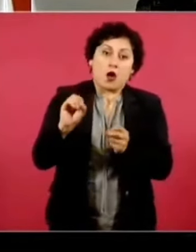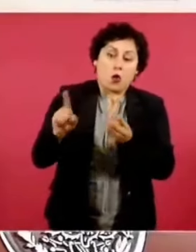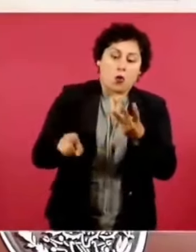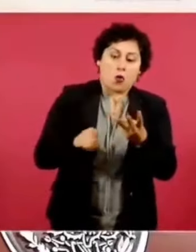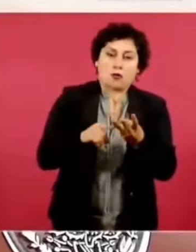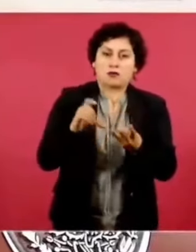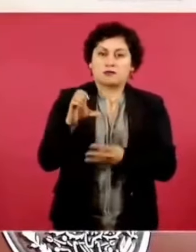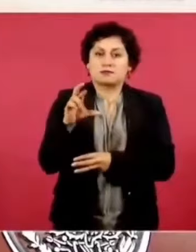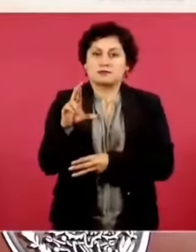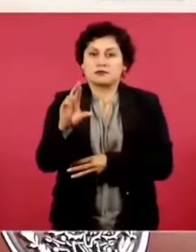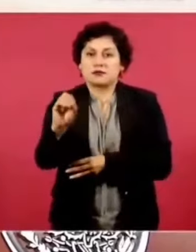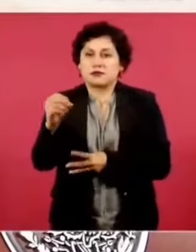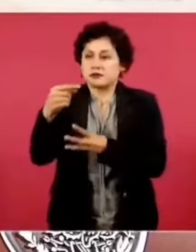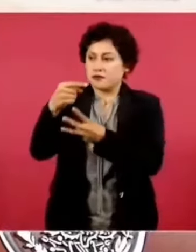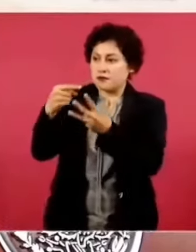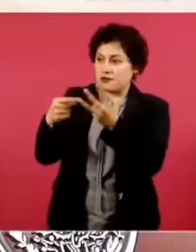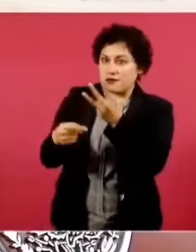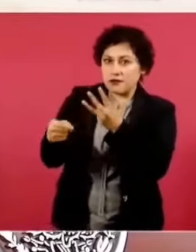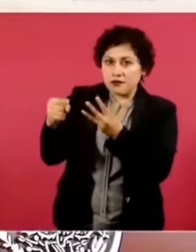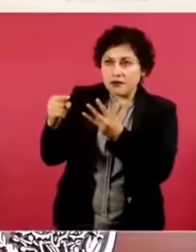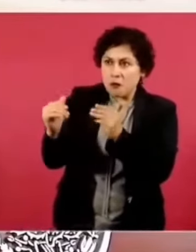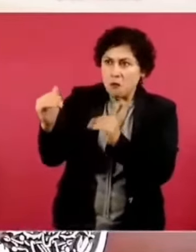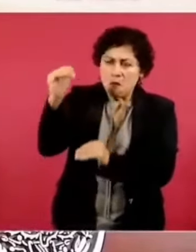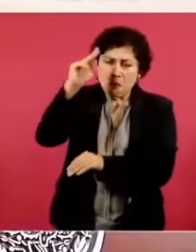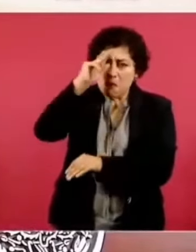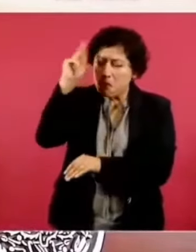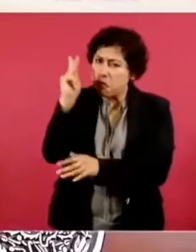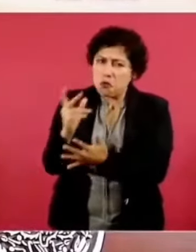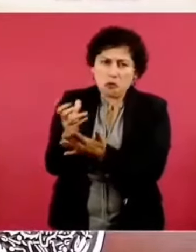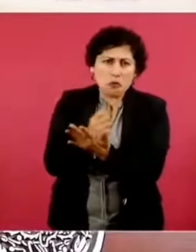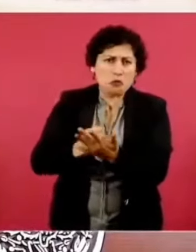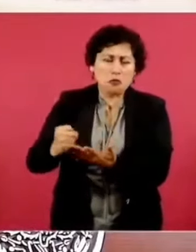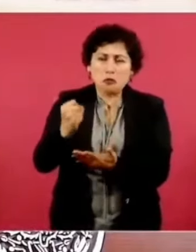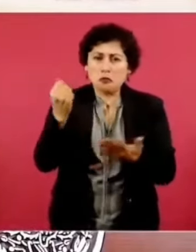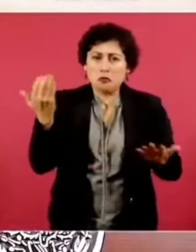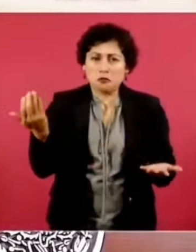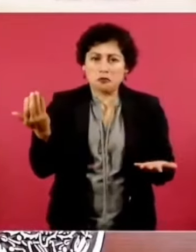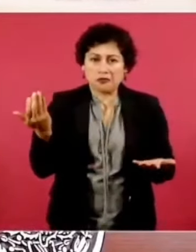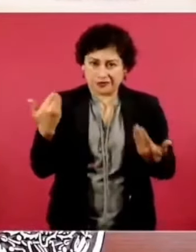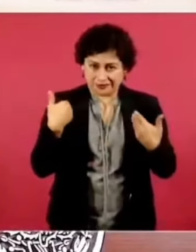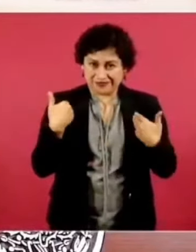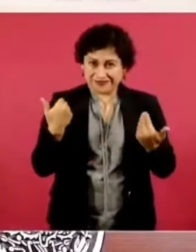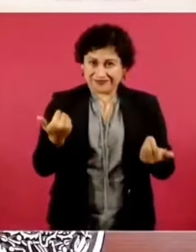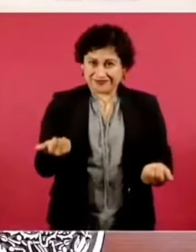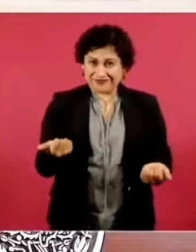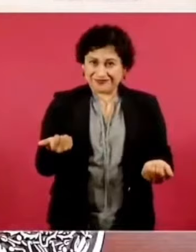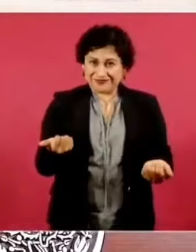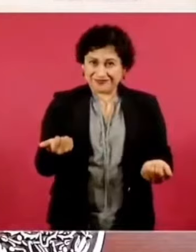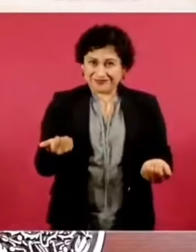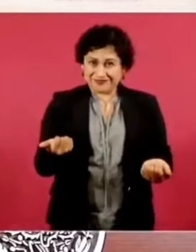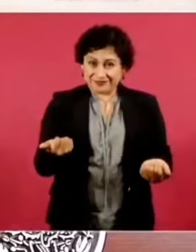Ciro hay sus niveles diría en mi